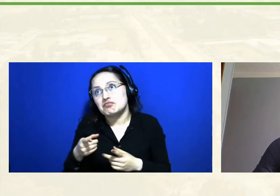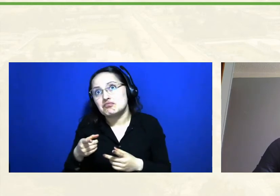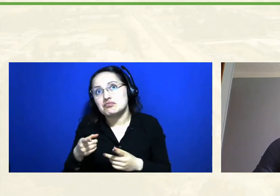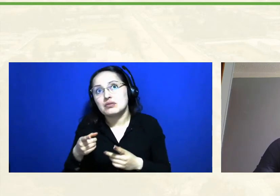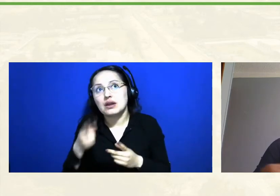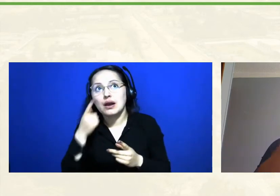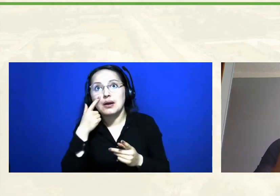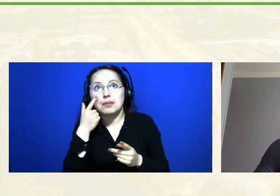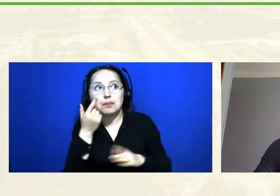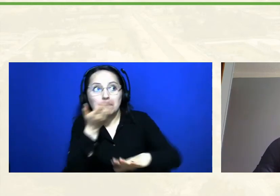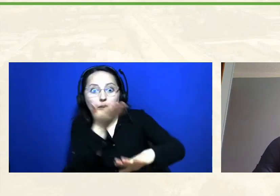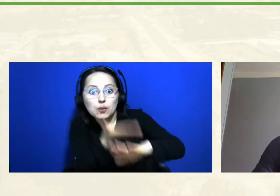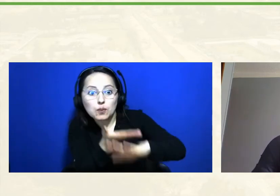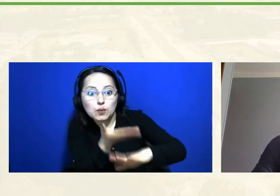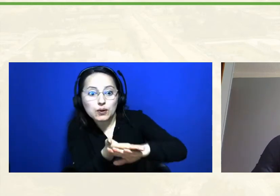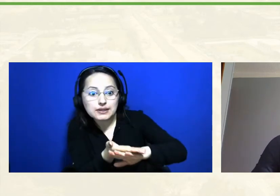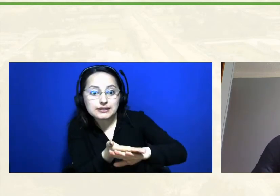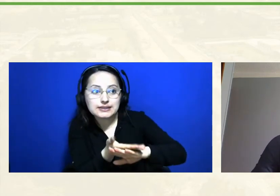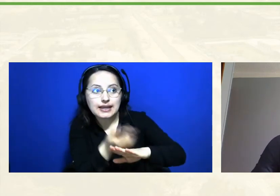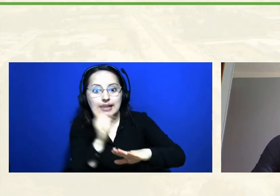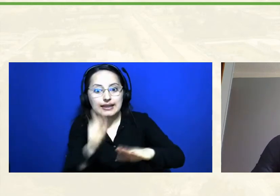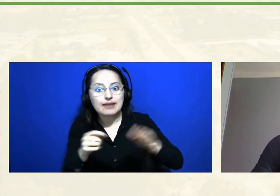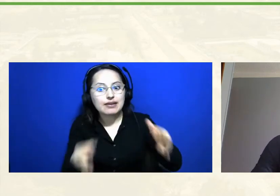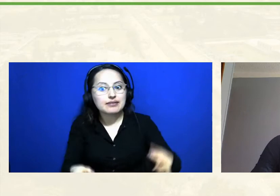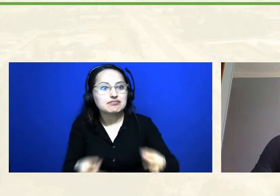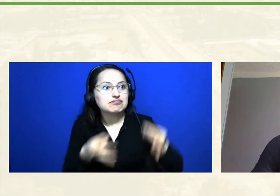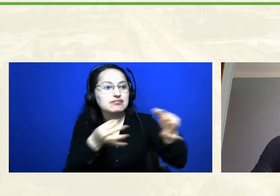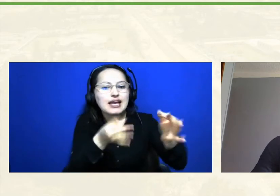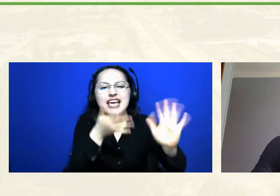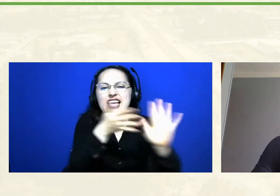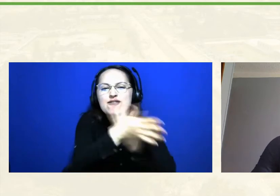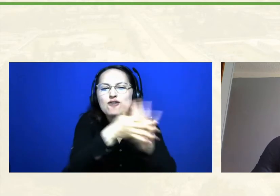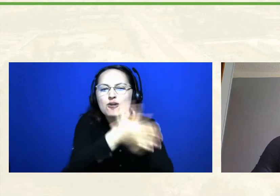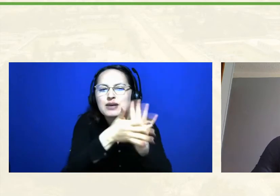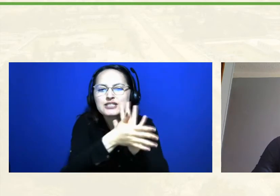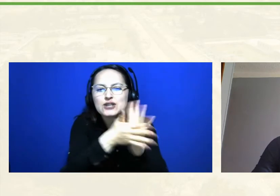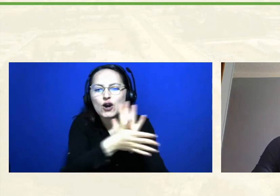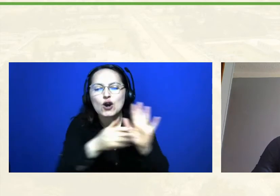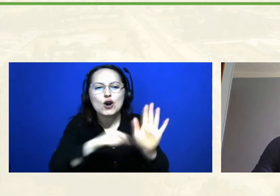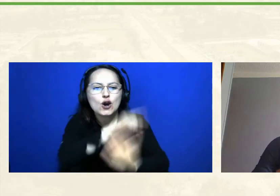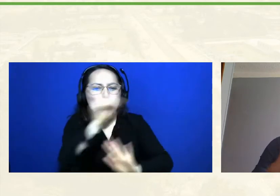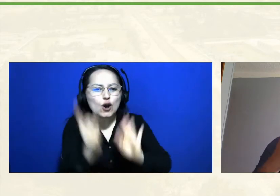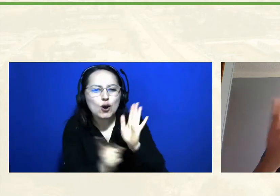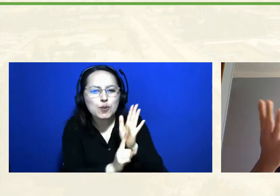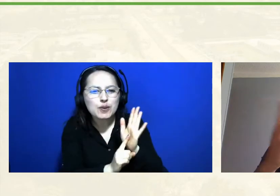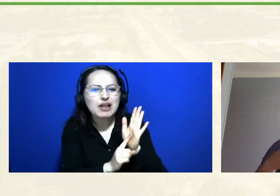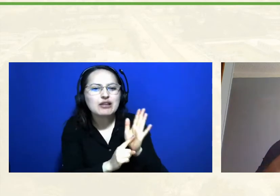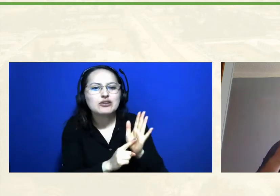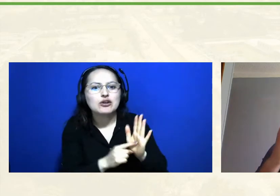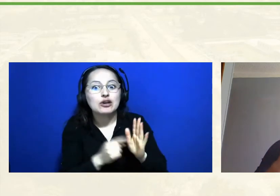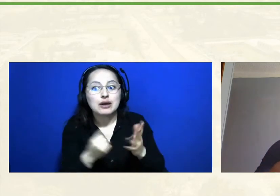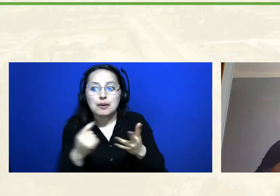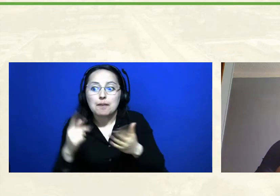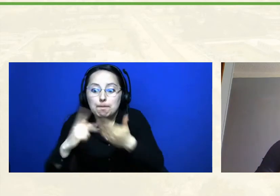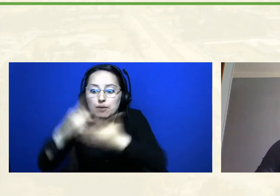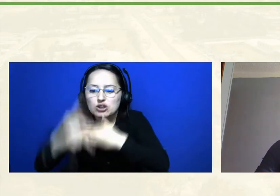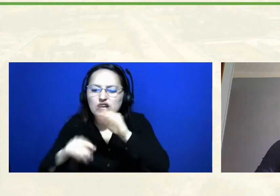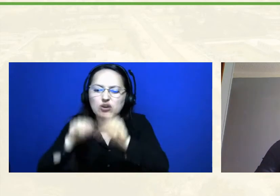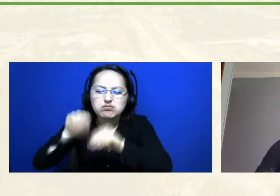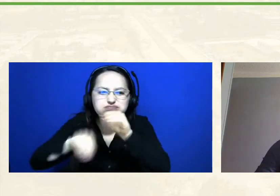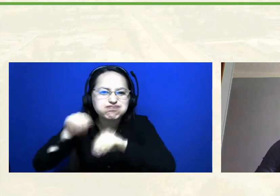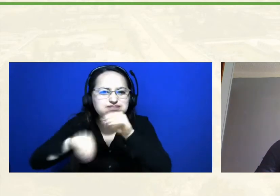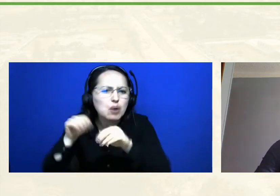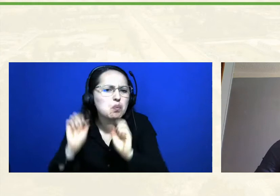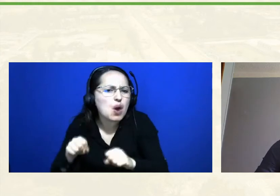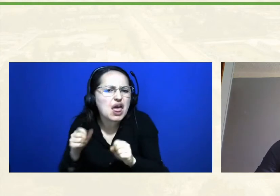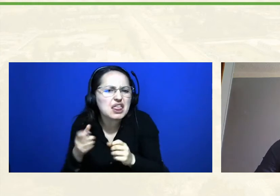adelantar la postulación es como la mayor información que nos pueda suministrar la comunidad de qué esperan con ese proyecto. Entonces puede ser como un documentico